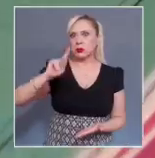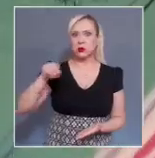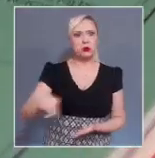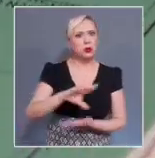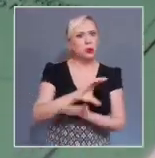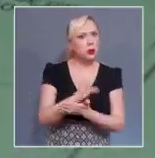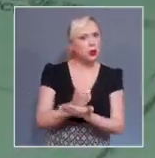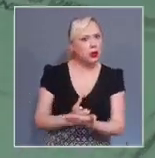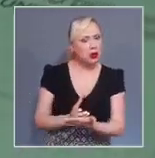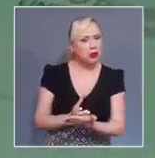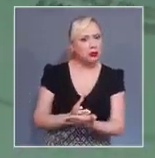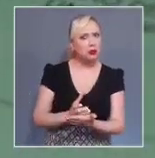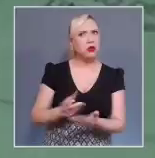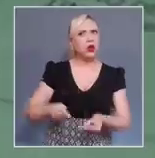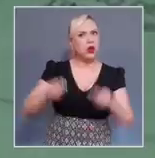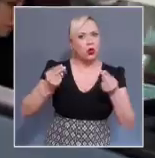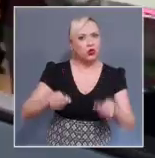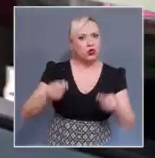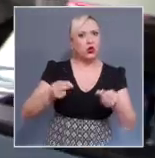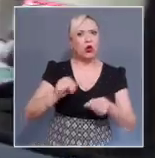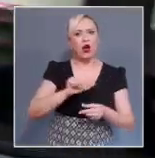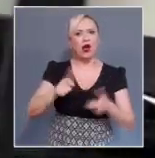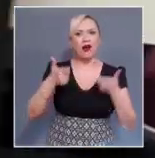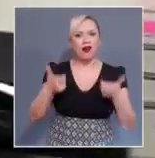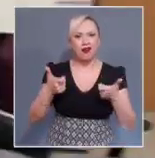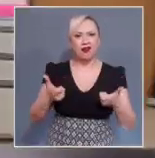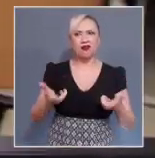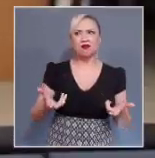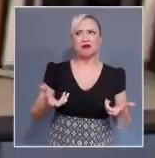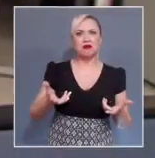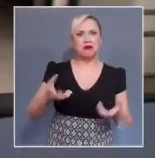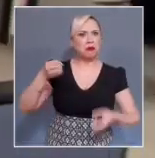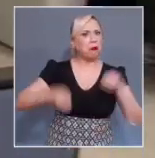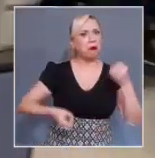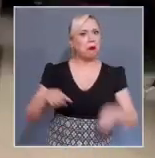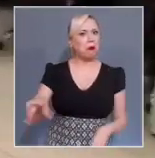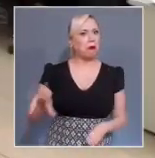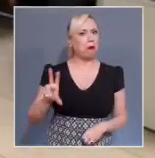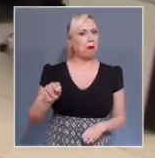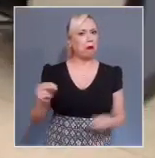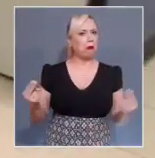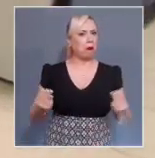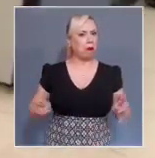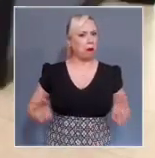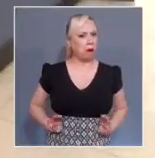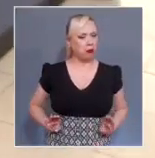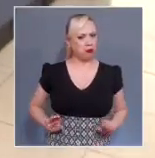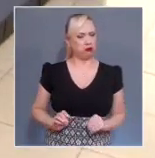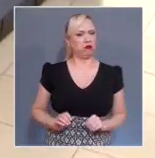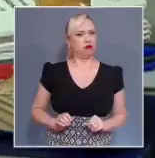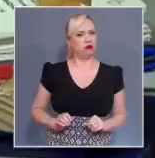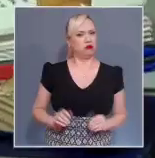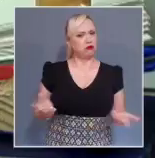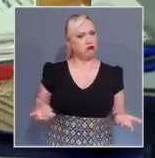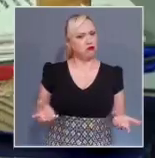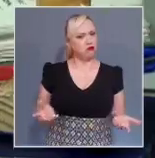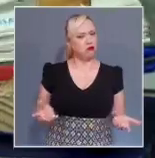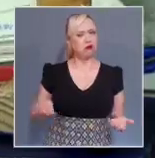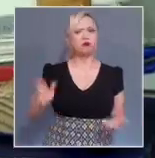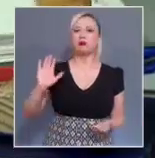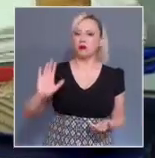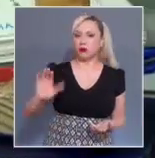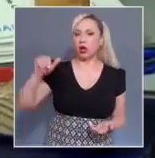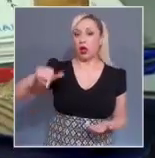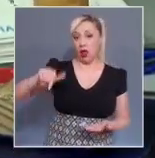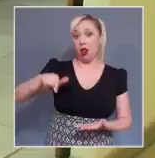La sala advirtió que si bien el sistema jurídico mexicano reconoce el derecho a una asistencia letrada como parte de la protección a